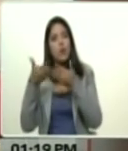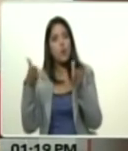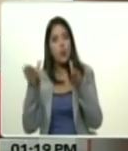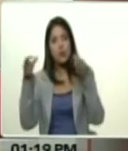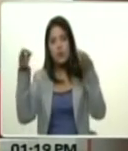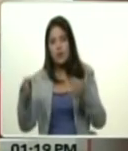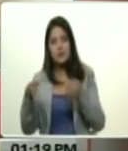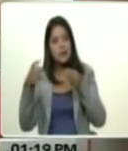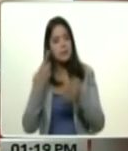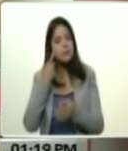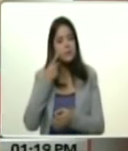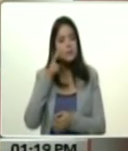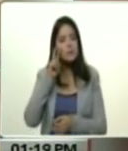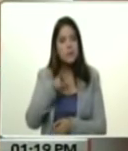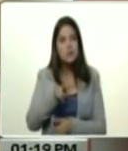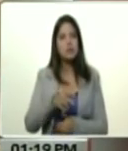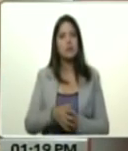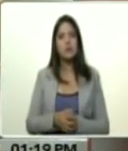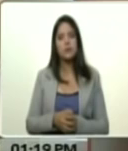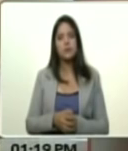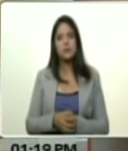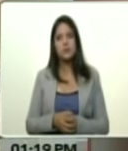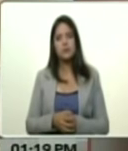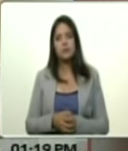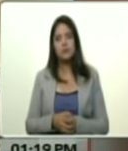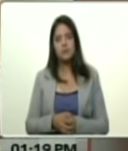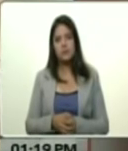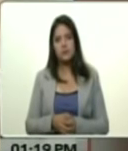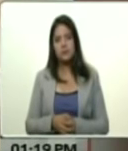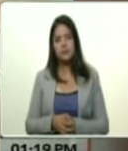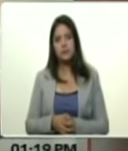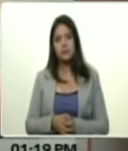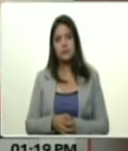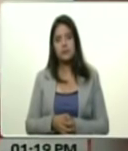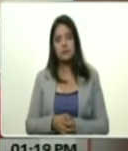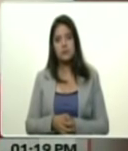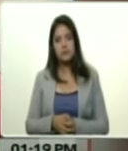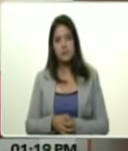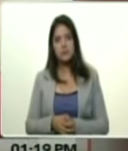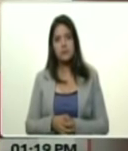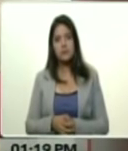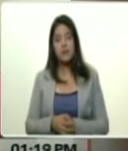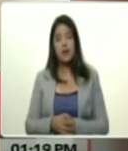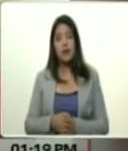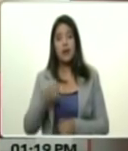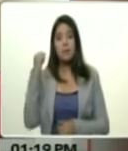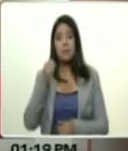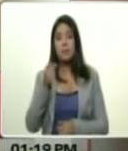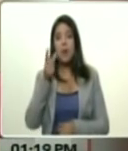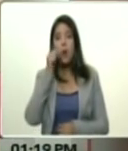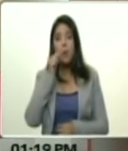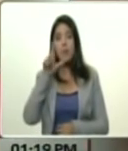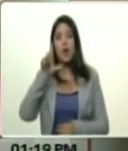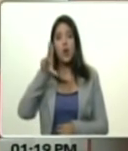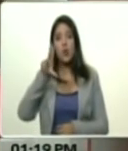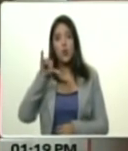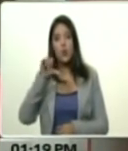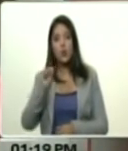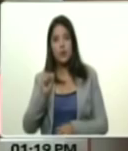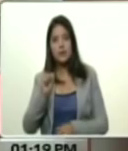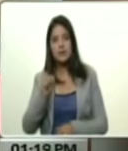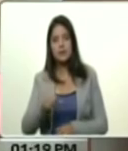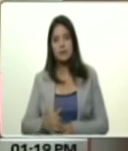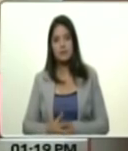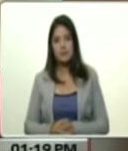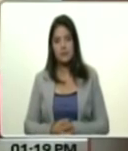momento lo que podemos considerar un evento propio del área, el asesinato de Luis Manuel Díaz, alias La